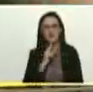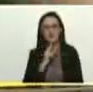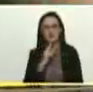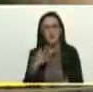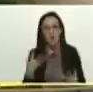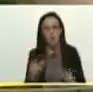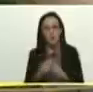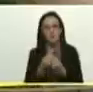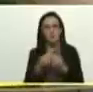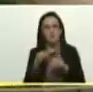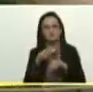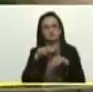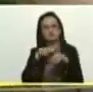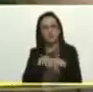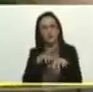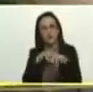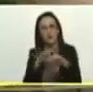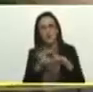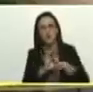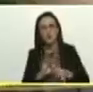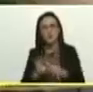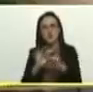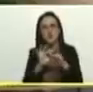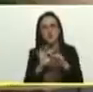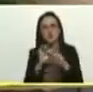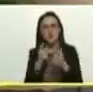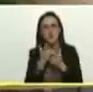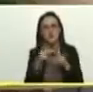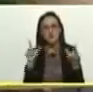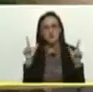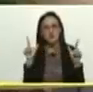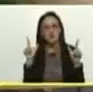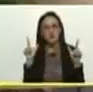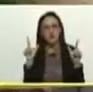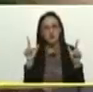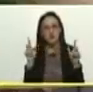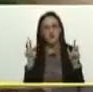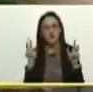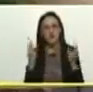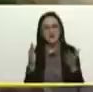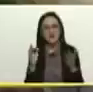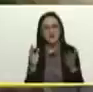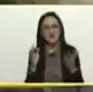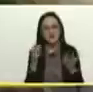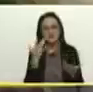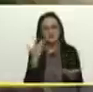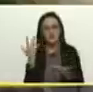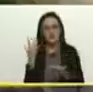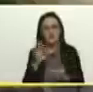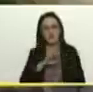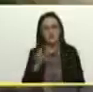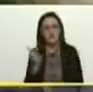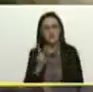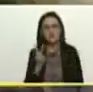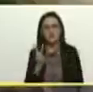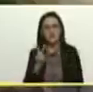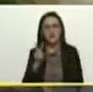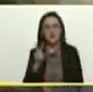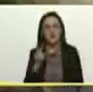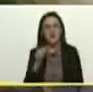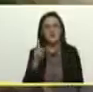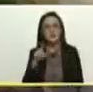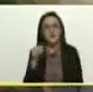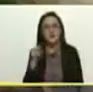junto a los ejércitos unidos, libertadores de la Nueva Granada, de Venezuela, de Quito,